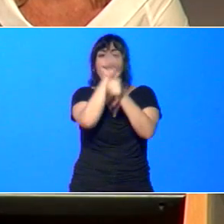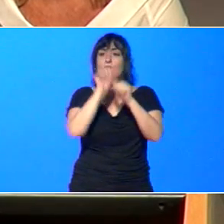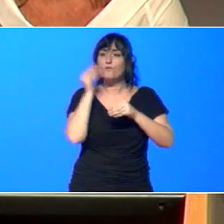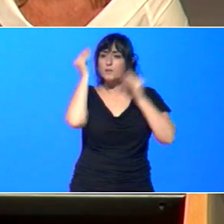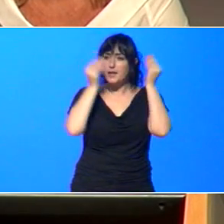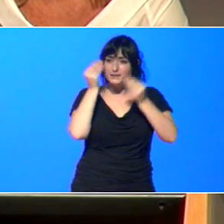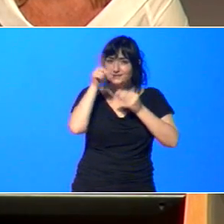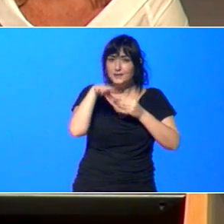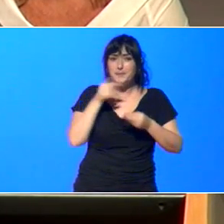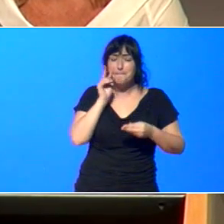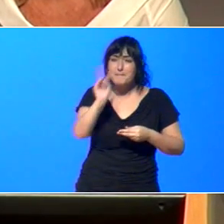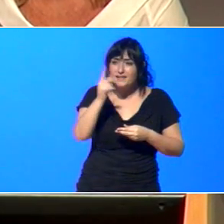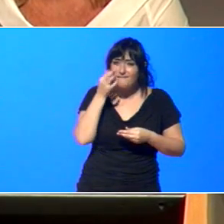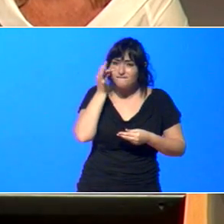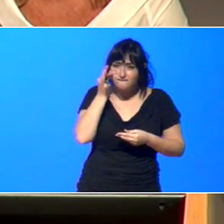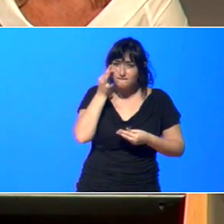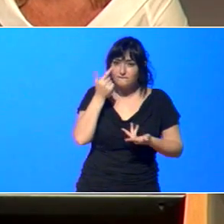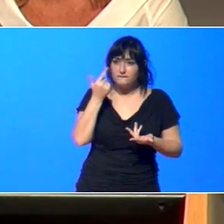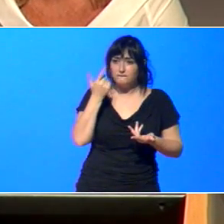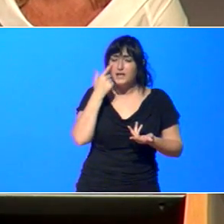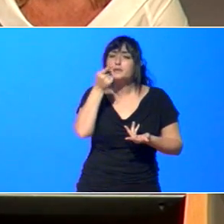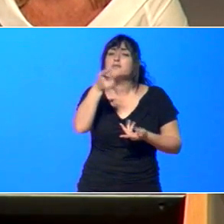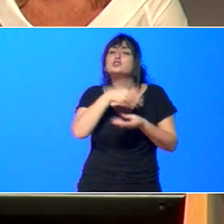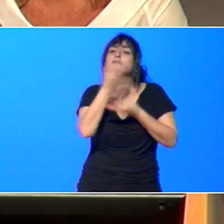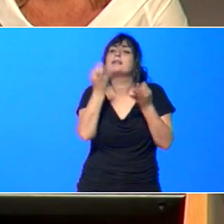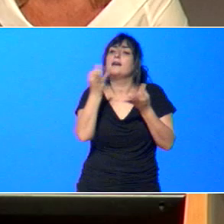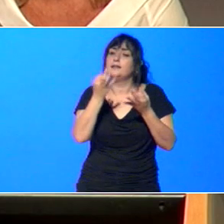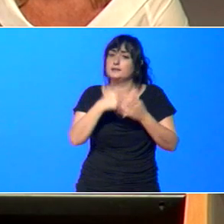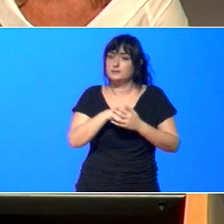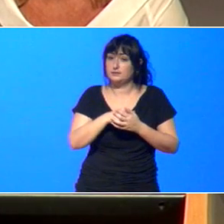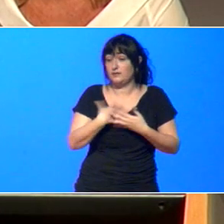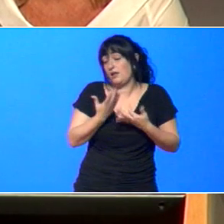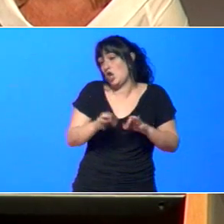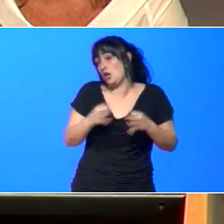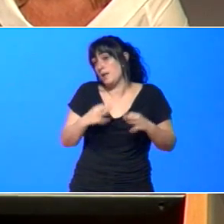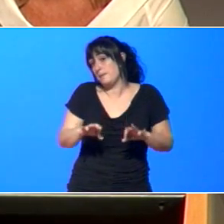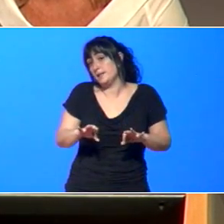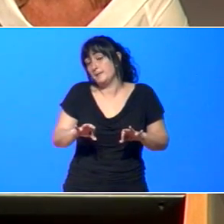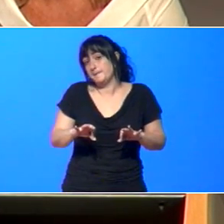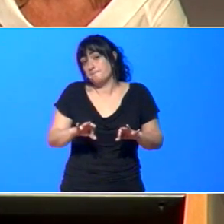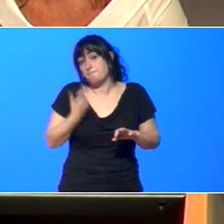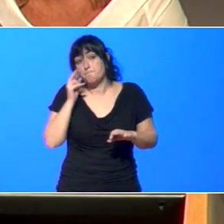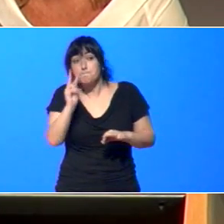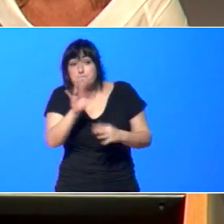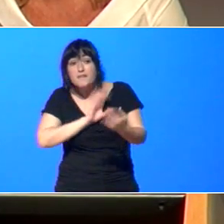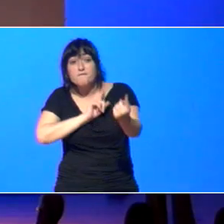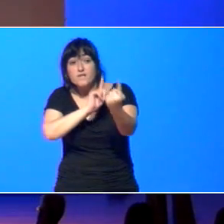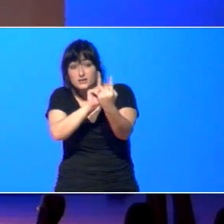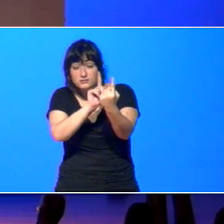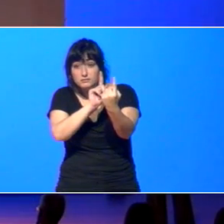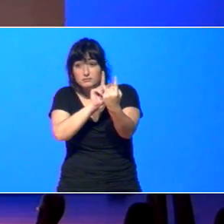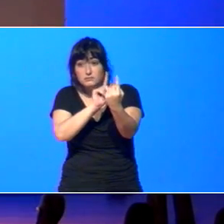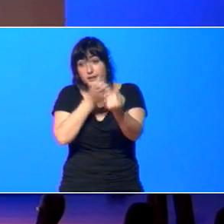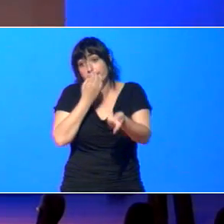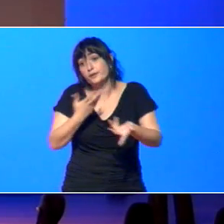ver lo que es la, ese, ese otro, ¿no? Que comentaba Gerardo antes, ese otro que está ahí enfrente y que, bueno,